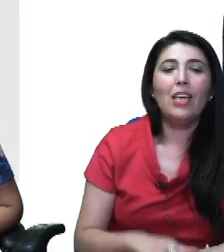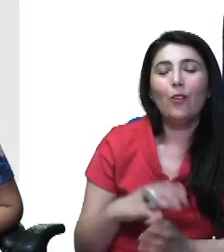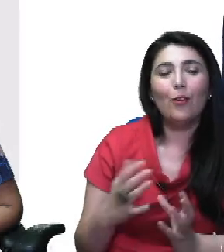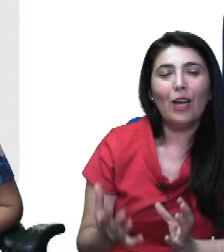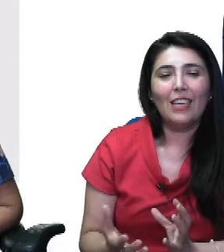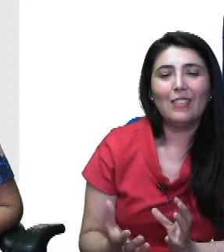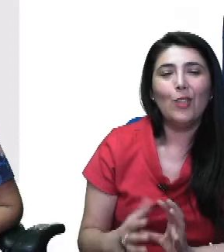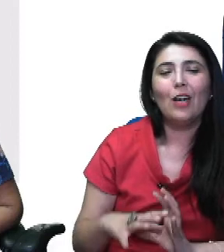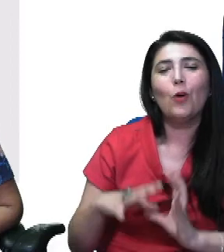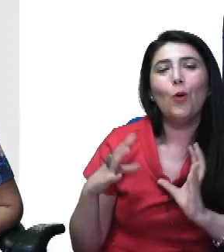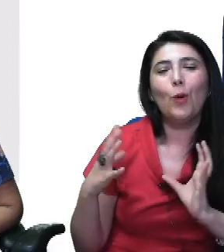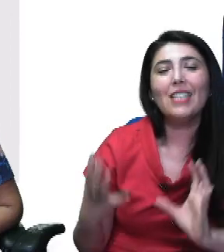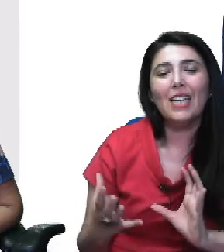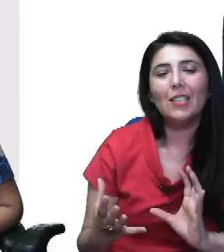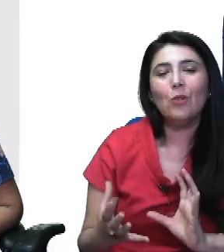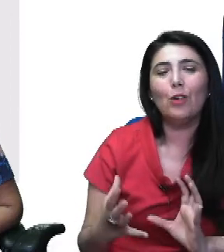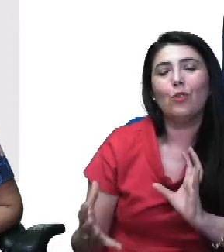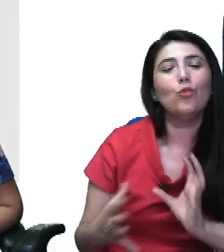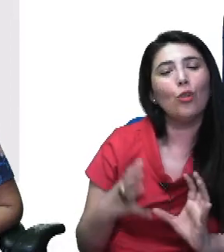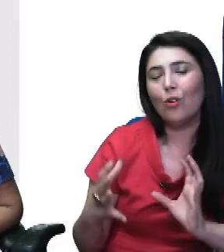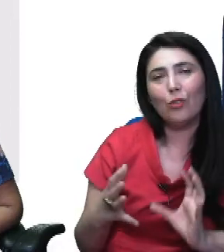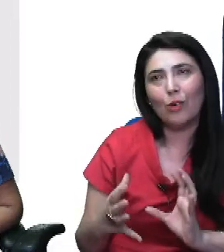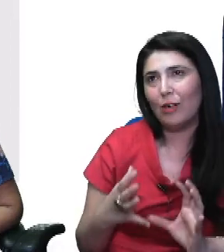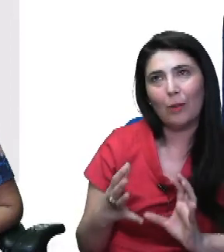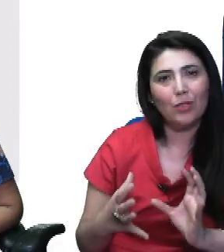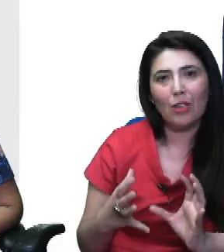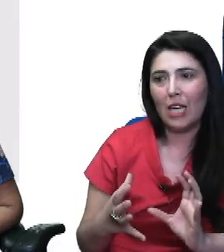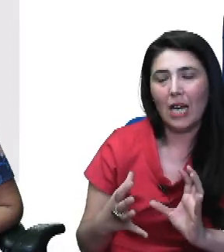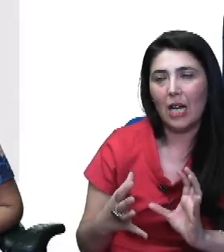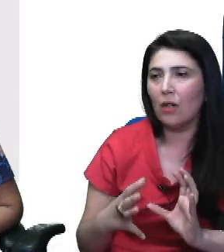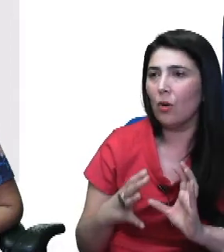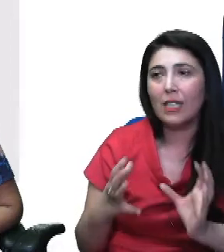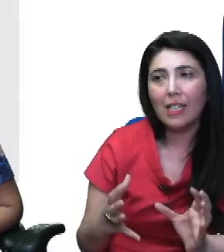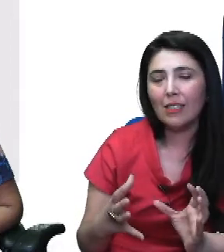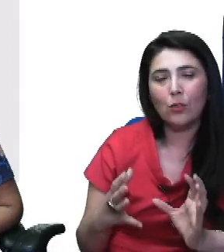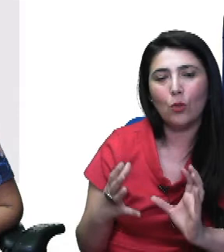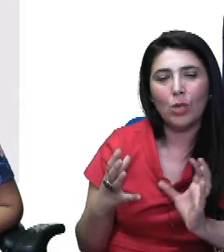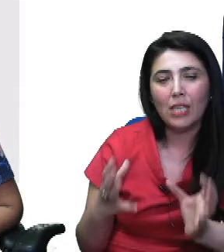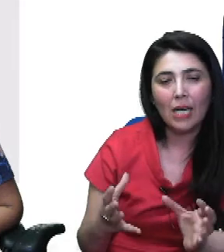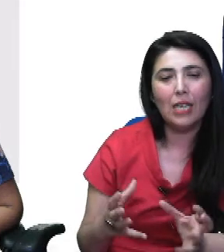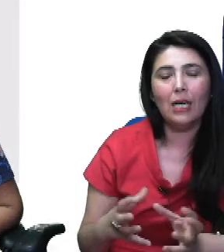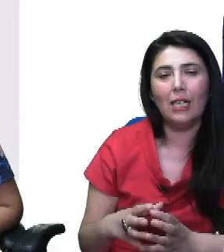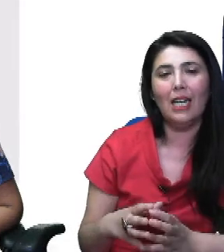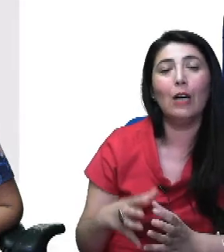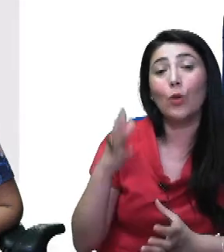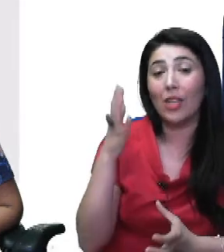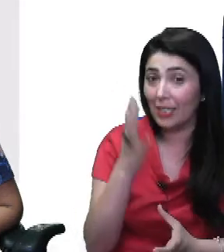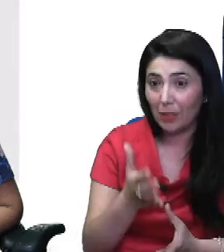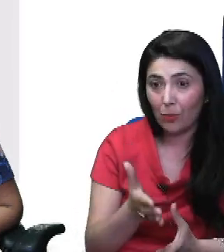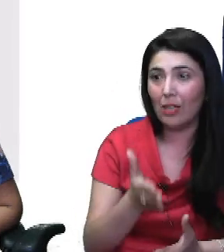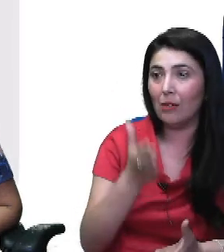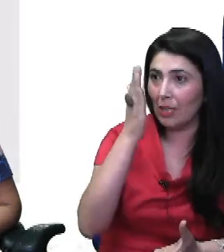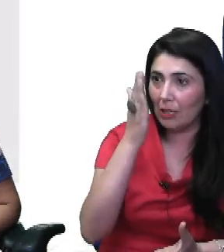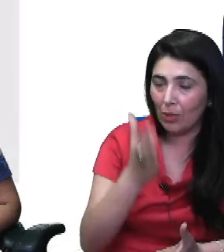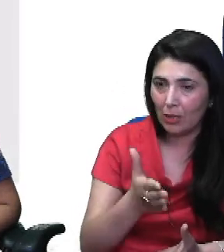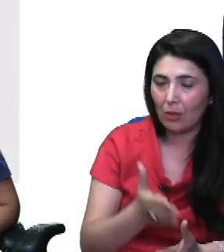Bueno, aquí se nos indica cómo hacer esto. Bueno, todo es una responsabilidad colectiva, ¿cierto?, comunitaria. Las autoridades también